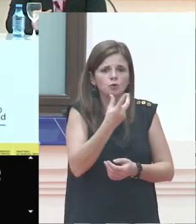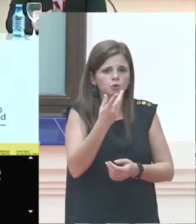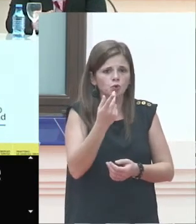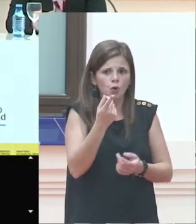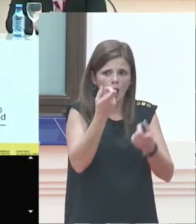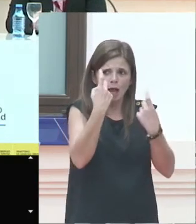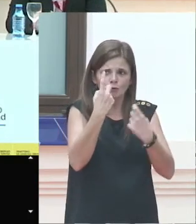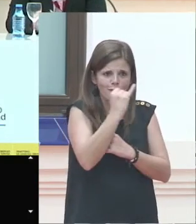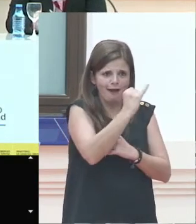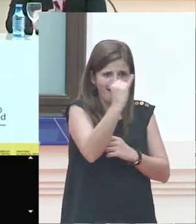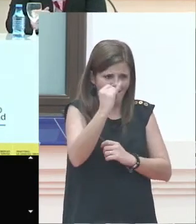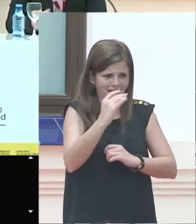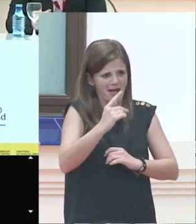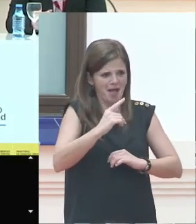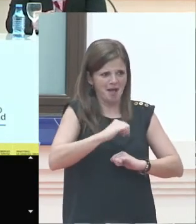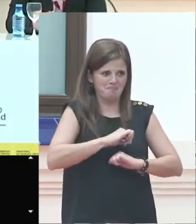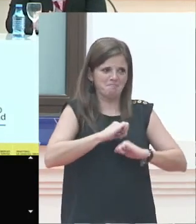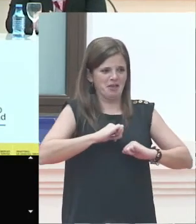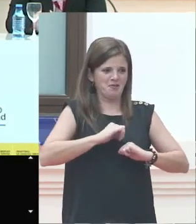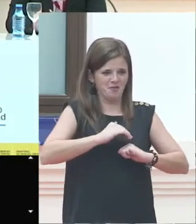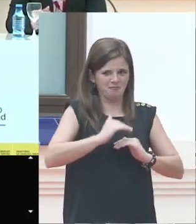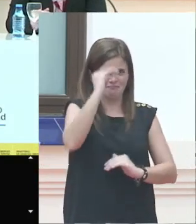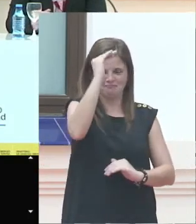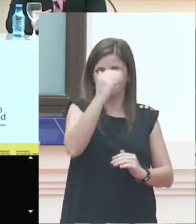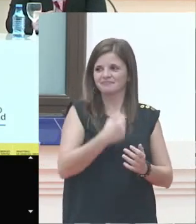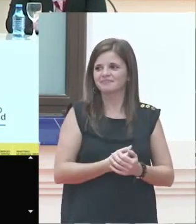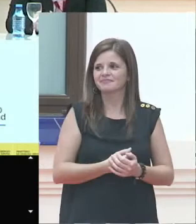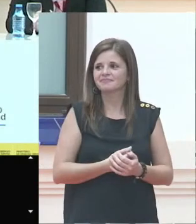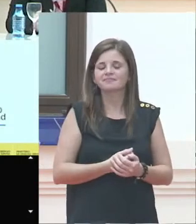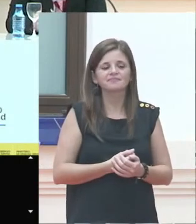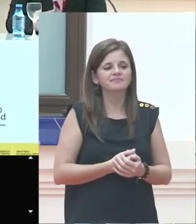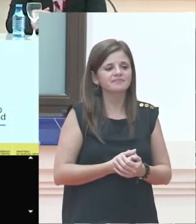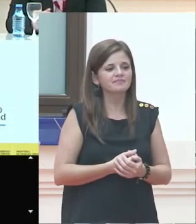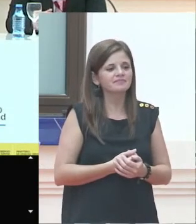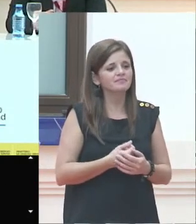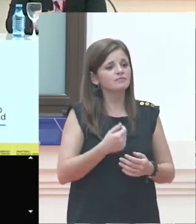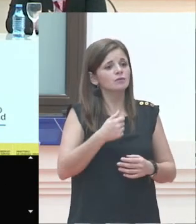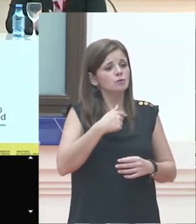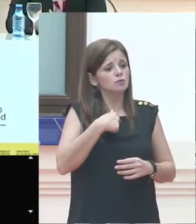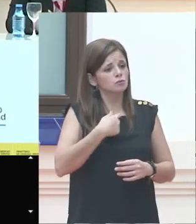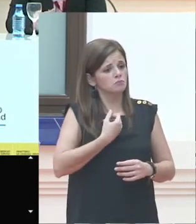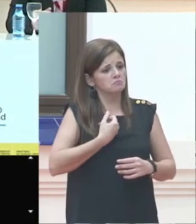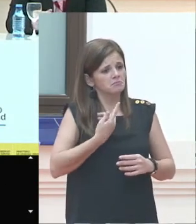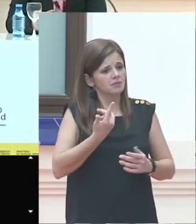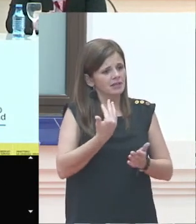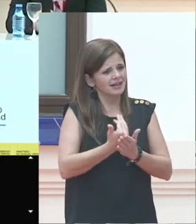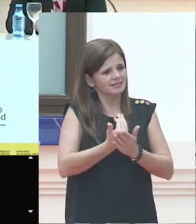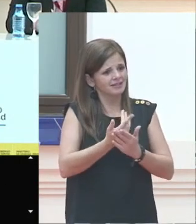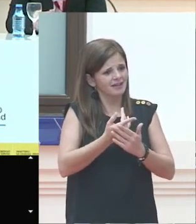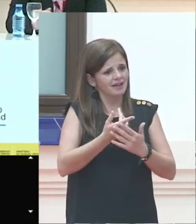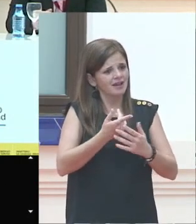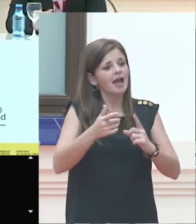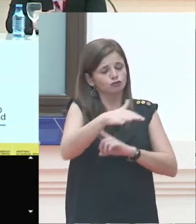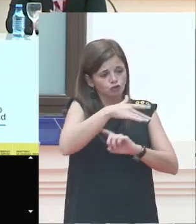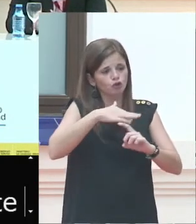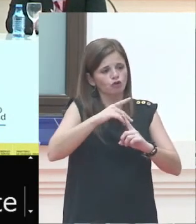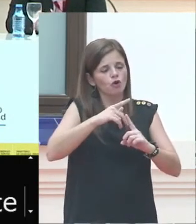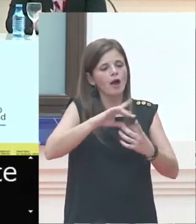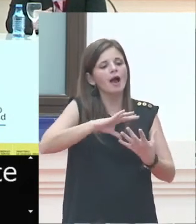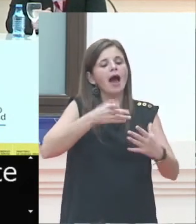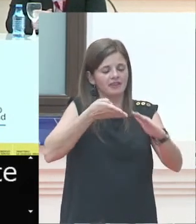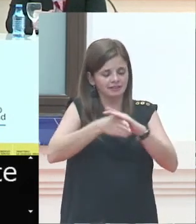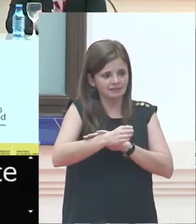accesibilidad, porque entiendo que es una tecnología que fomenta la accesibilidad. En mi caso, yo tengo baja visión y soy profesor de secundaria, bueno, de